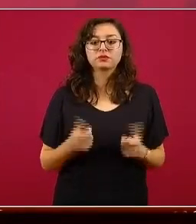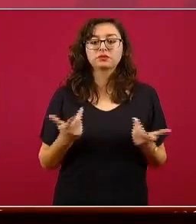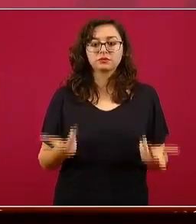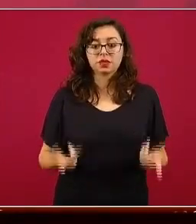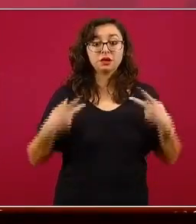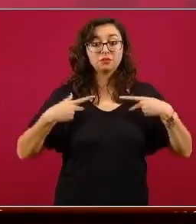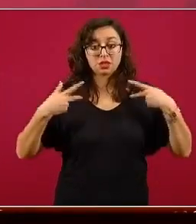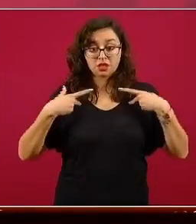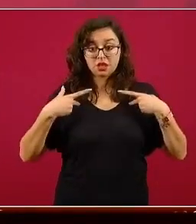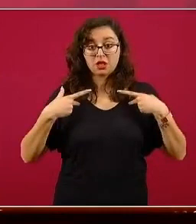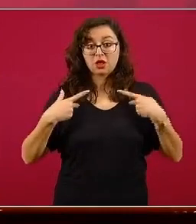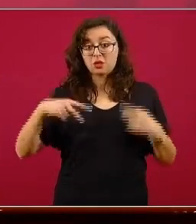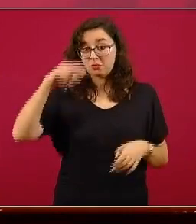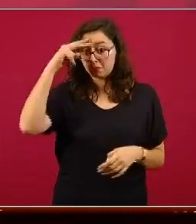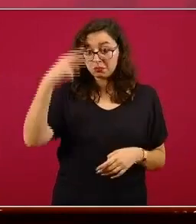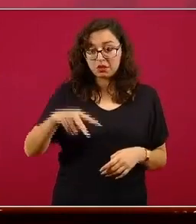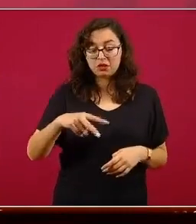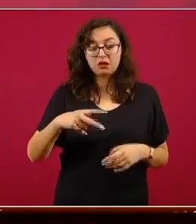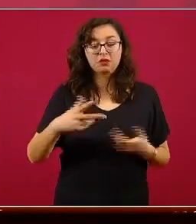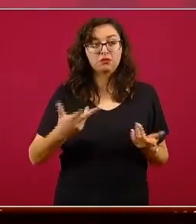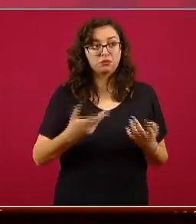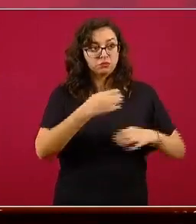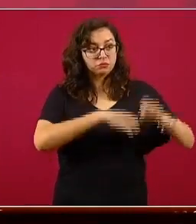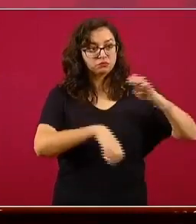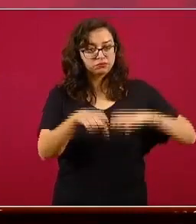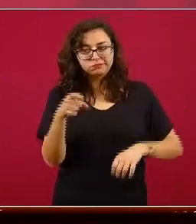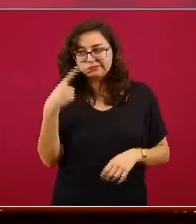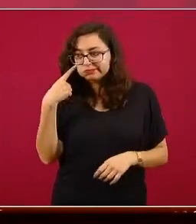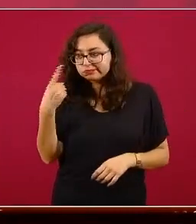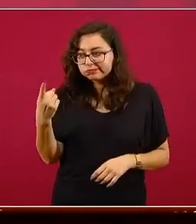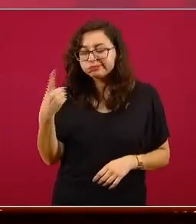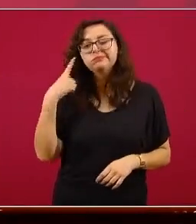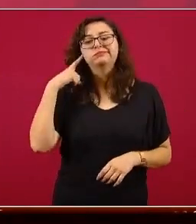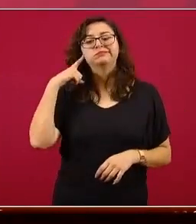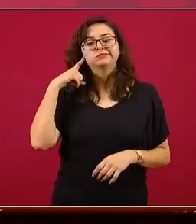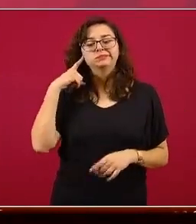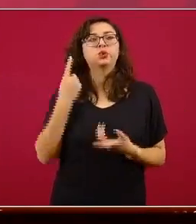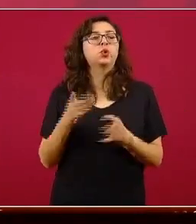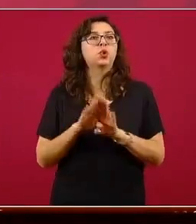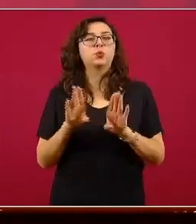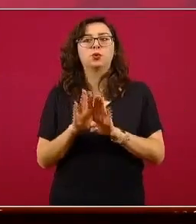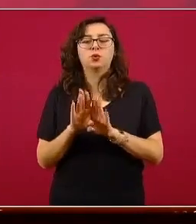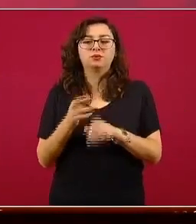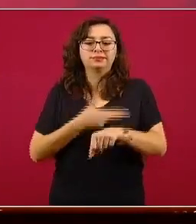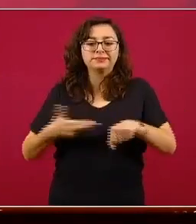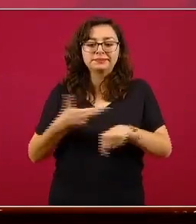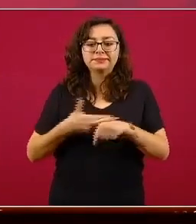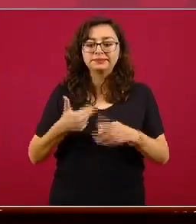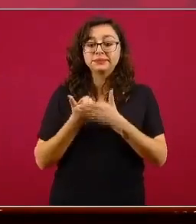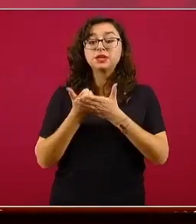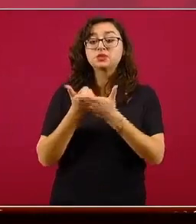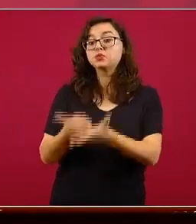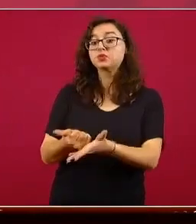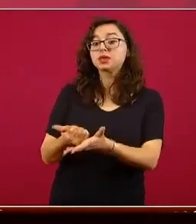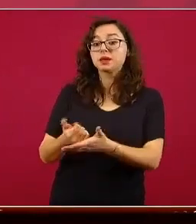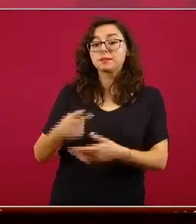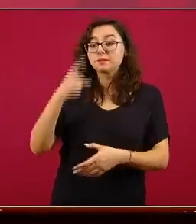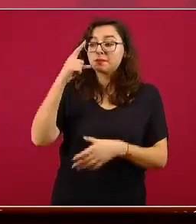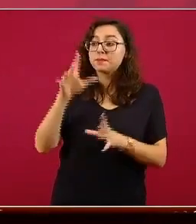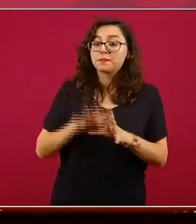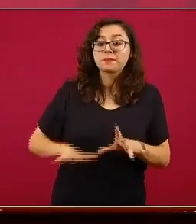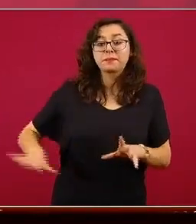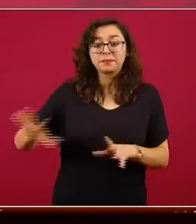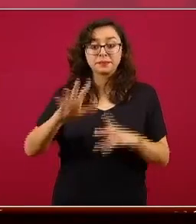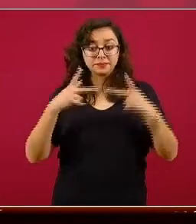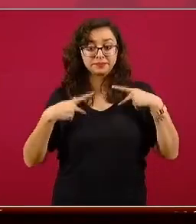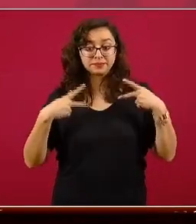empresariado mexicano le han escuchado y que están reflexionando sobre cómo pueden ayudar mejor a la ciudadanía, a la población